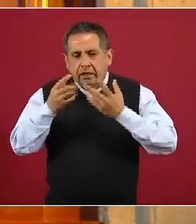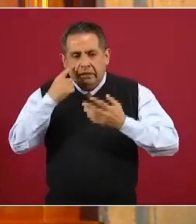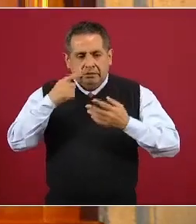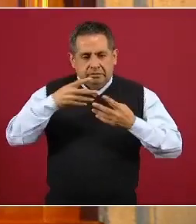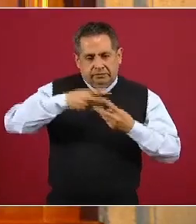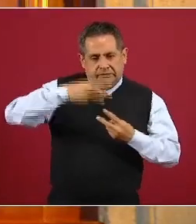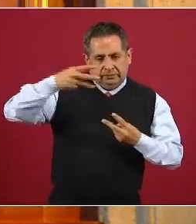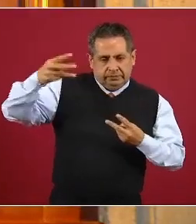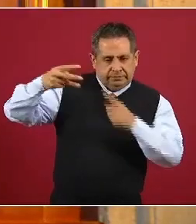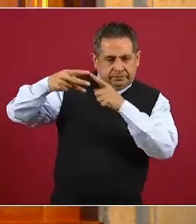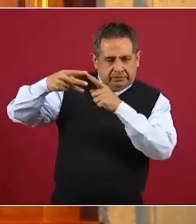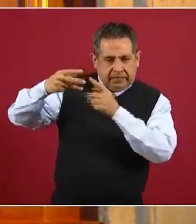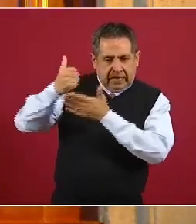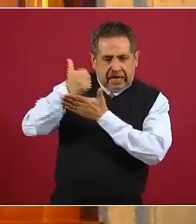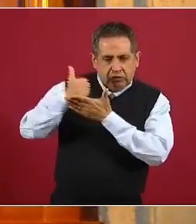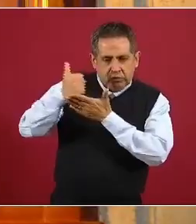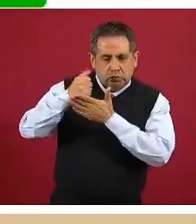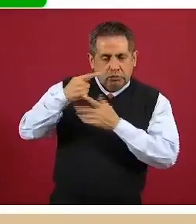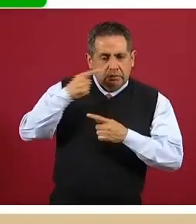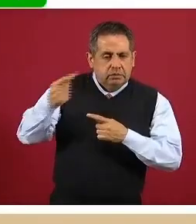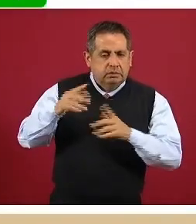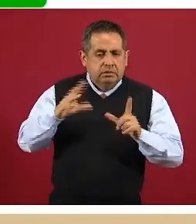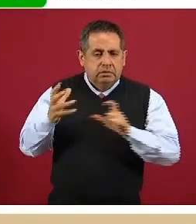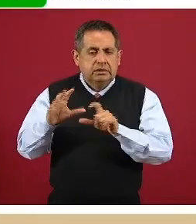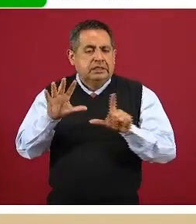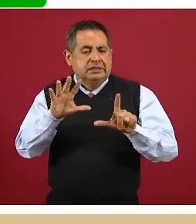color azul claro,